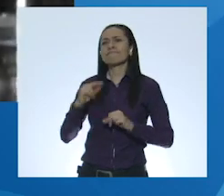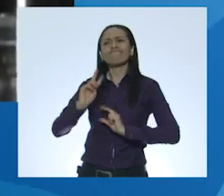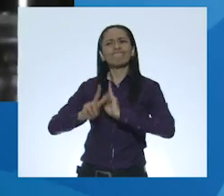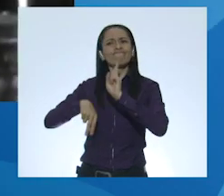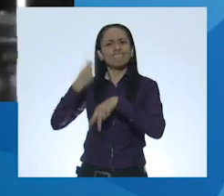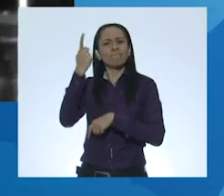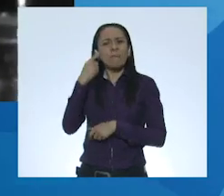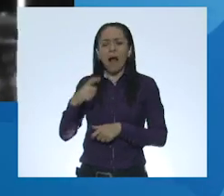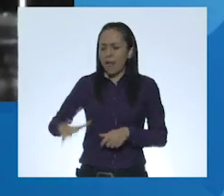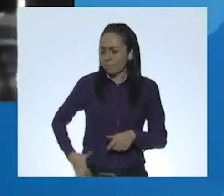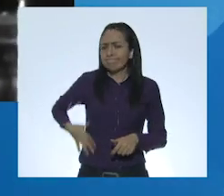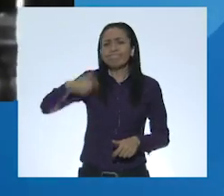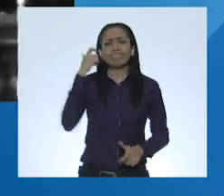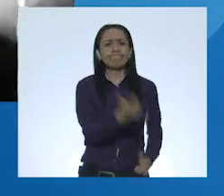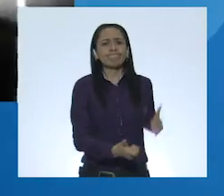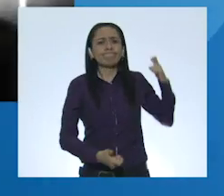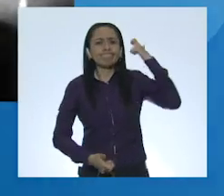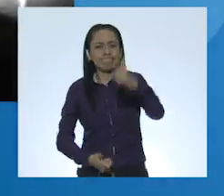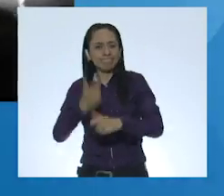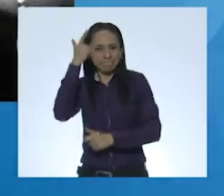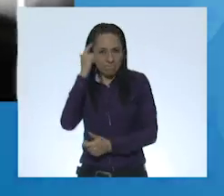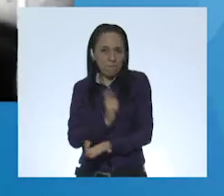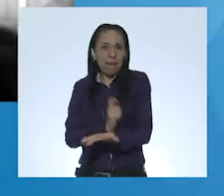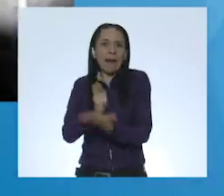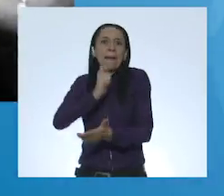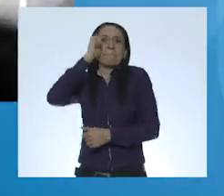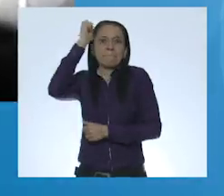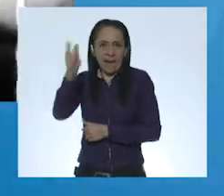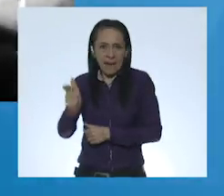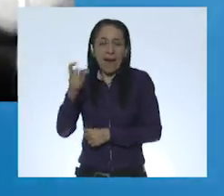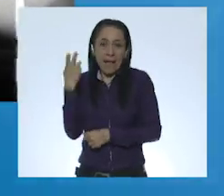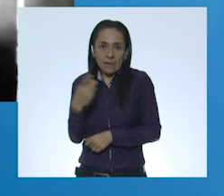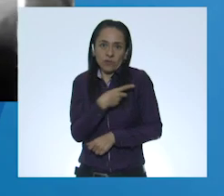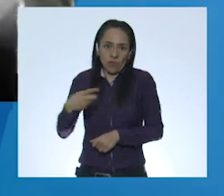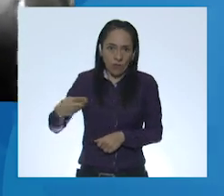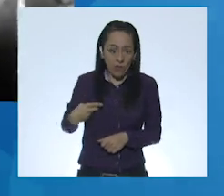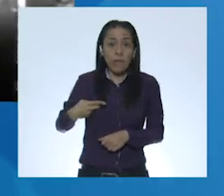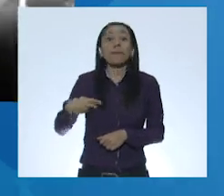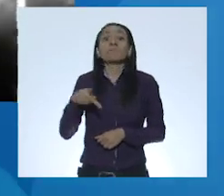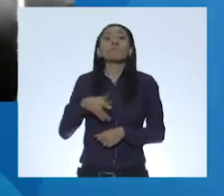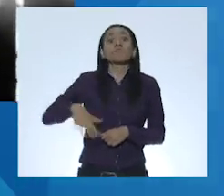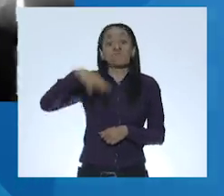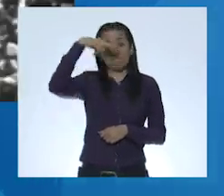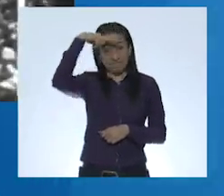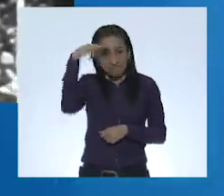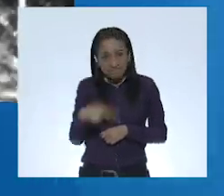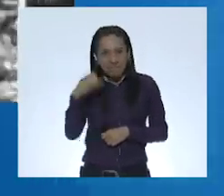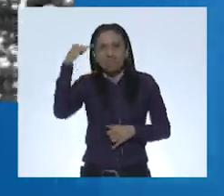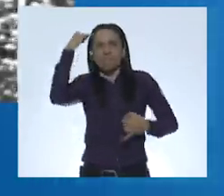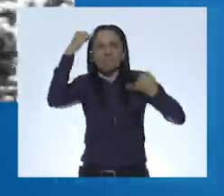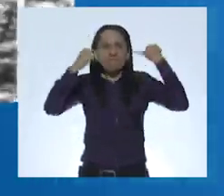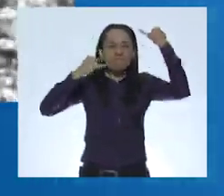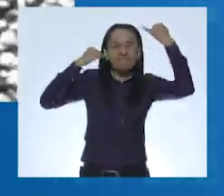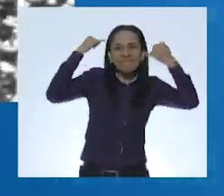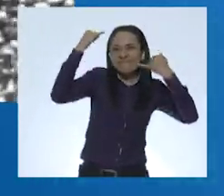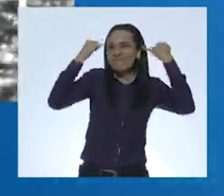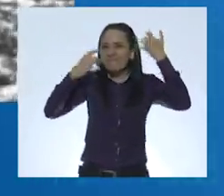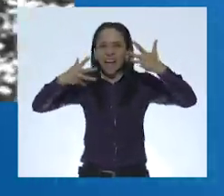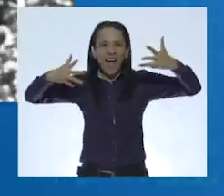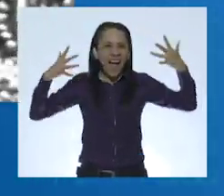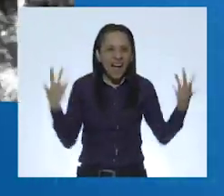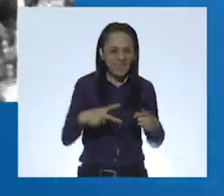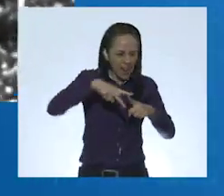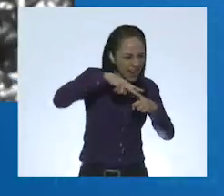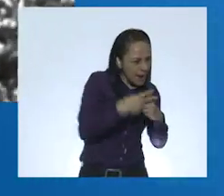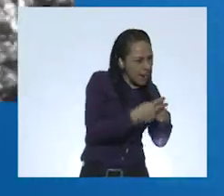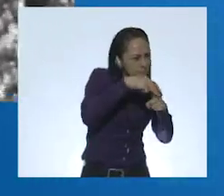la indemnización. Y los técnicos mexicanos, haciendo gala de su ingenio, fabricaban los repuestos y las herramientas que